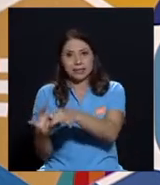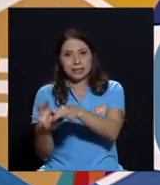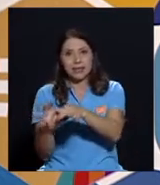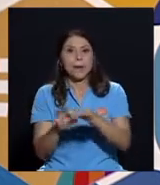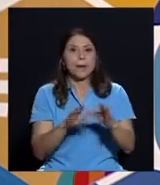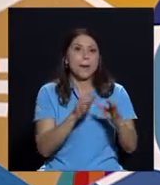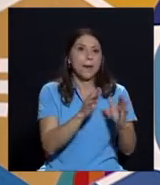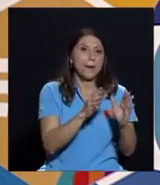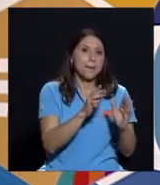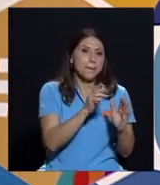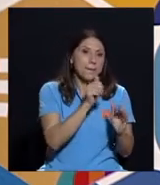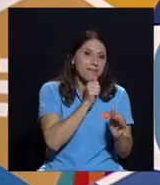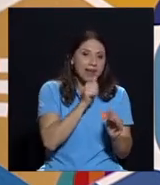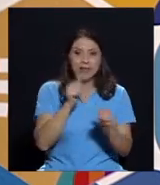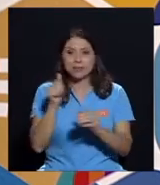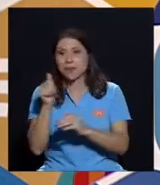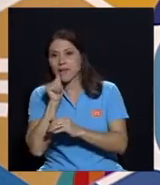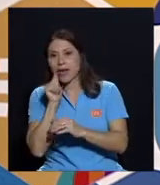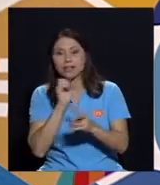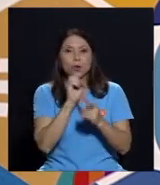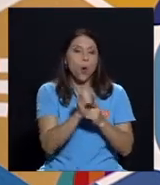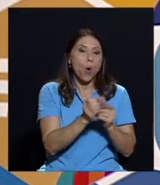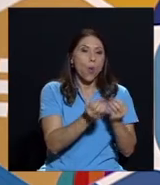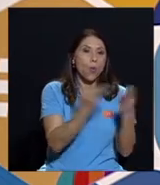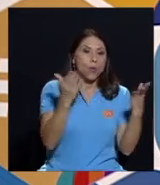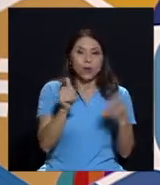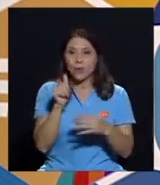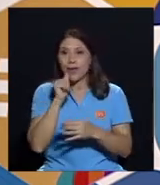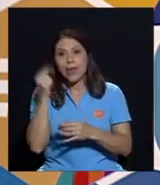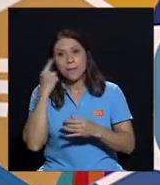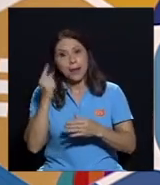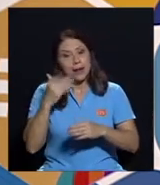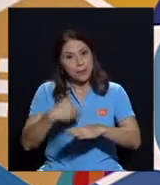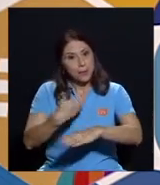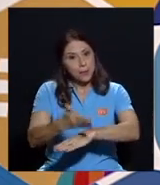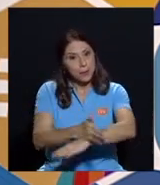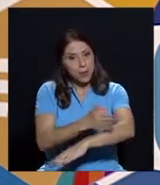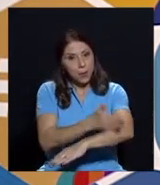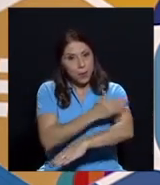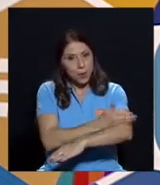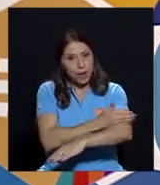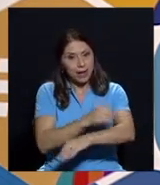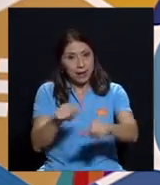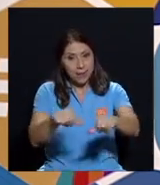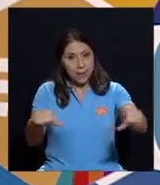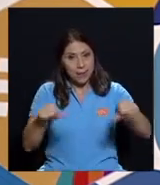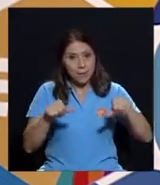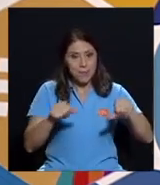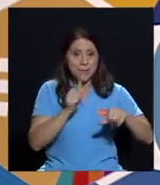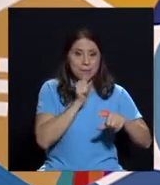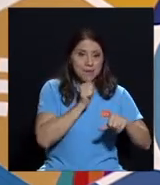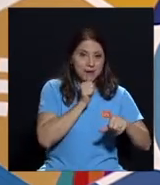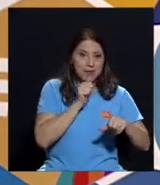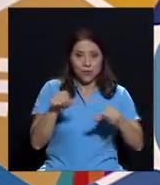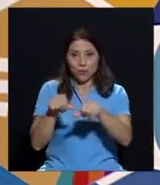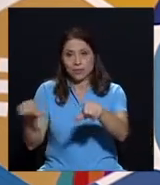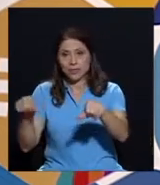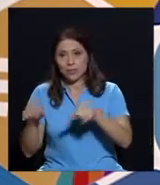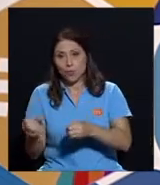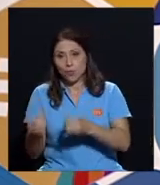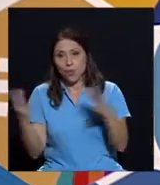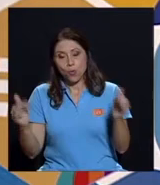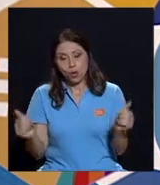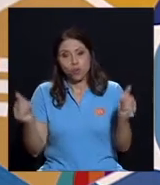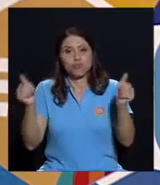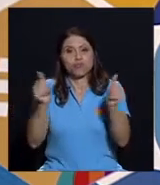privadas para mejorar la formación que tenemos que va a ser y acreditar participación del sector privado y participación del sector público para mejorar